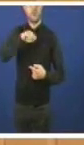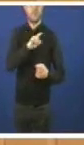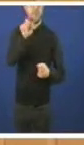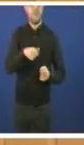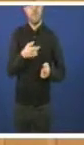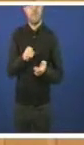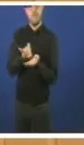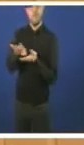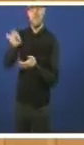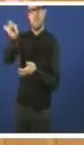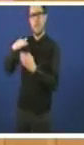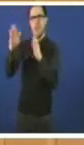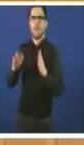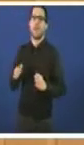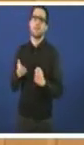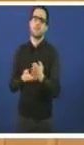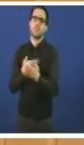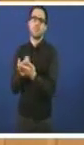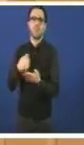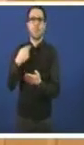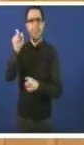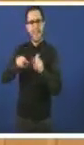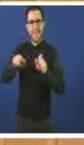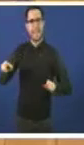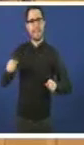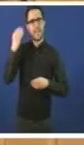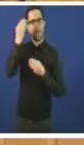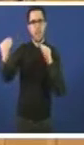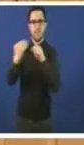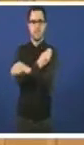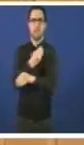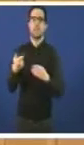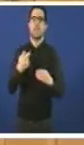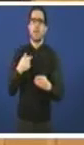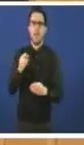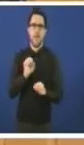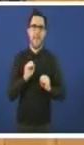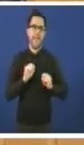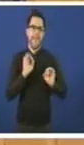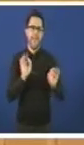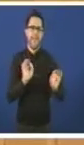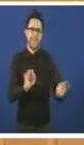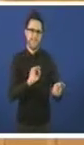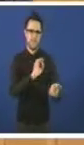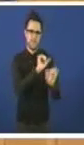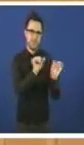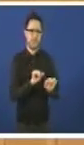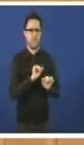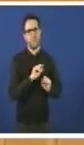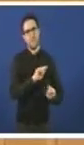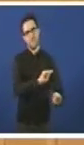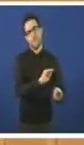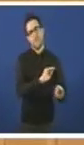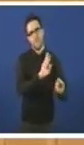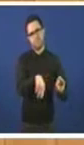gusto a todos aquellos que en un pensión como usted ese azul a gran ilusión eso es el gran objetivo es rey o que